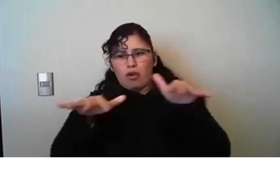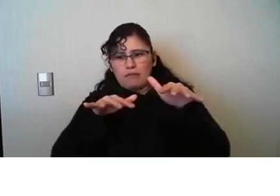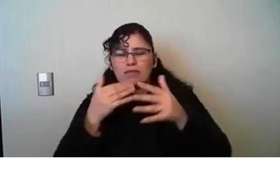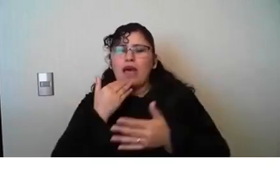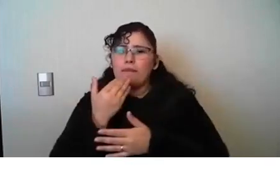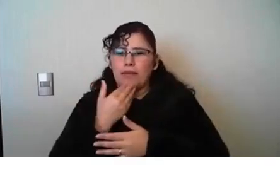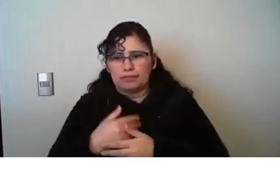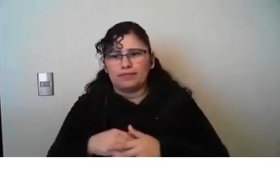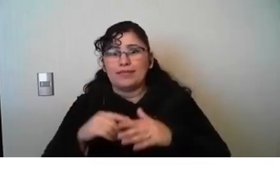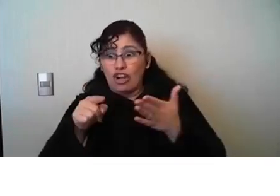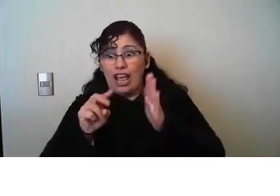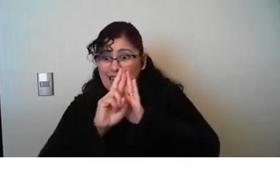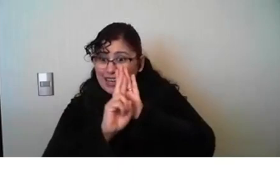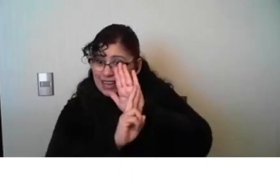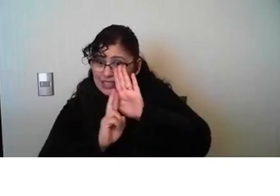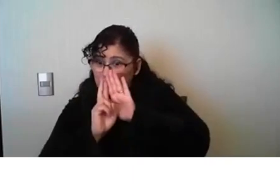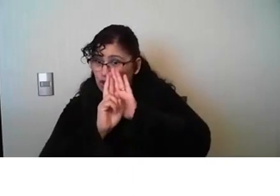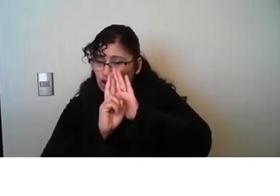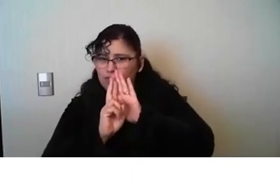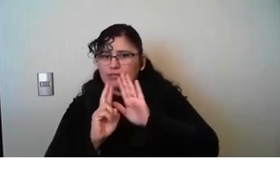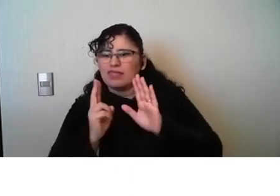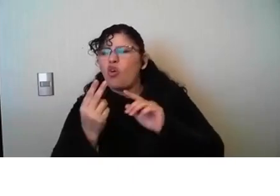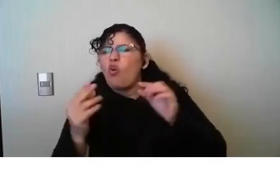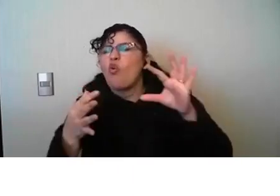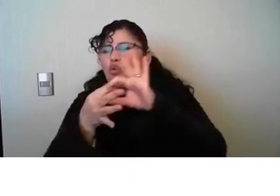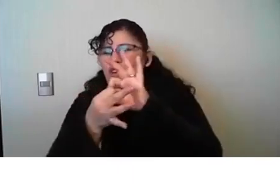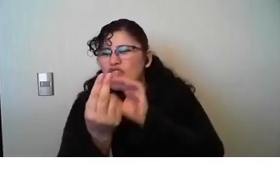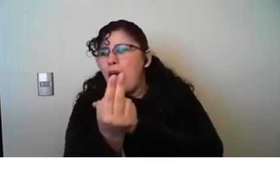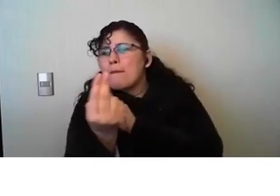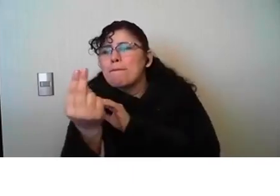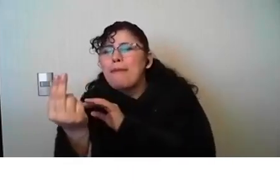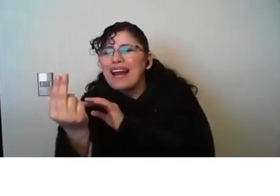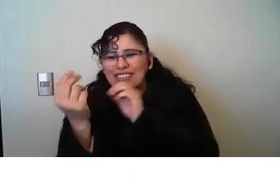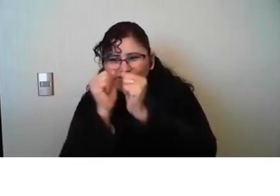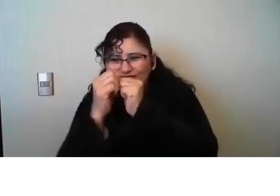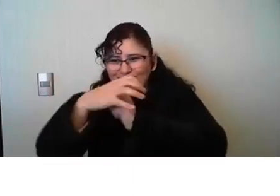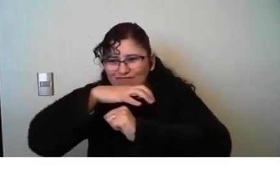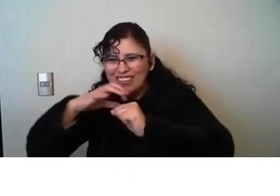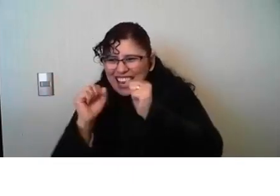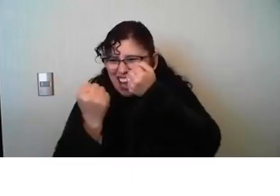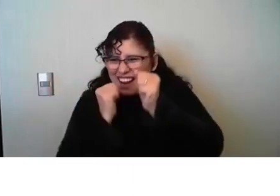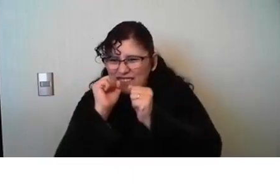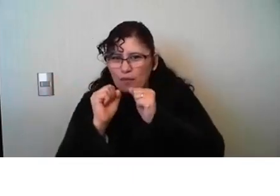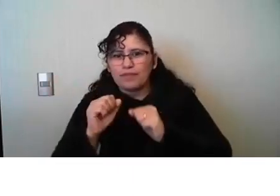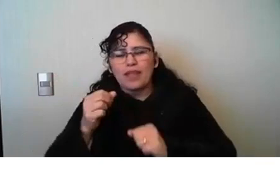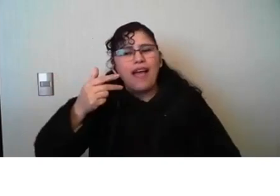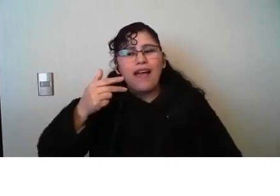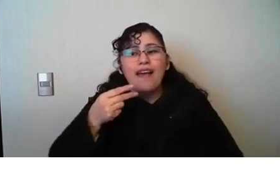Estos receptores se asocian a un par craneano que ya hemos nombrado, que se llama vestíbulo